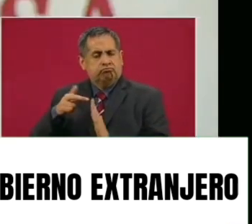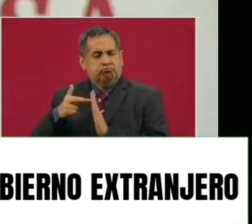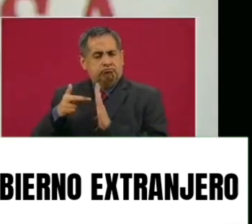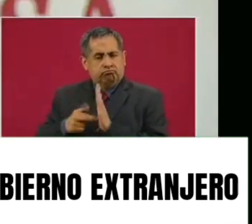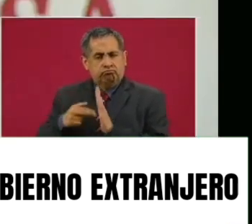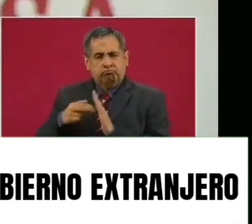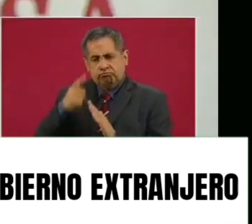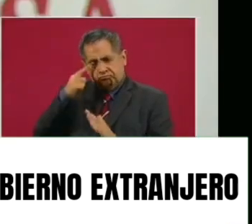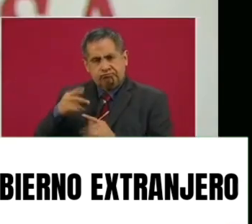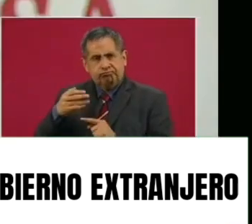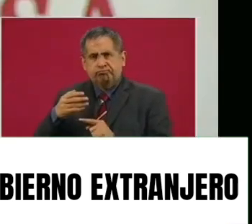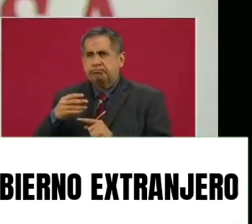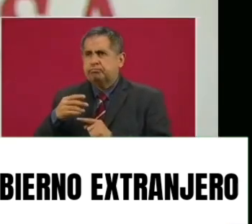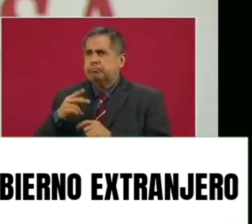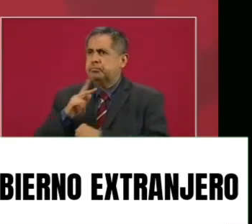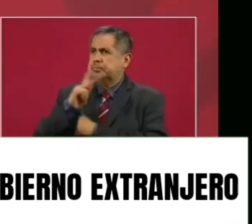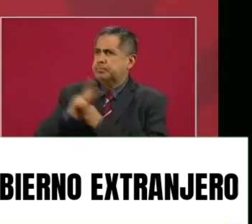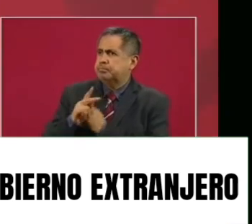a través del tiempo,